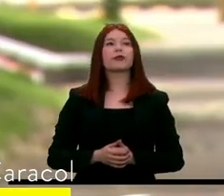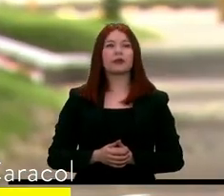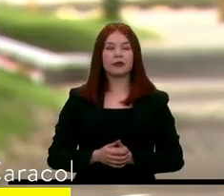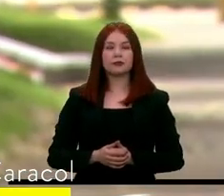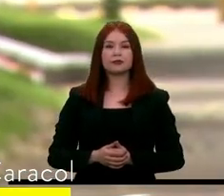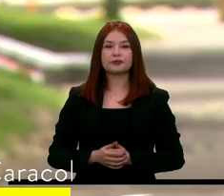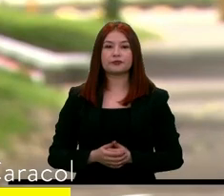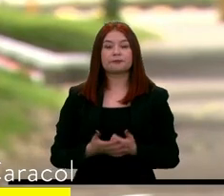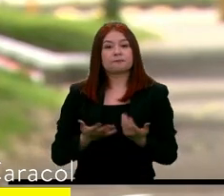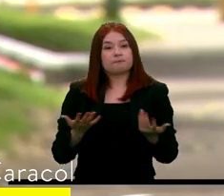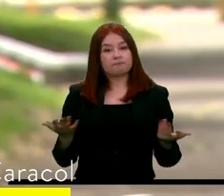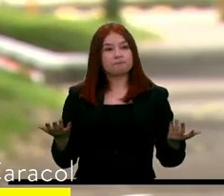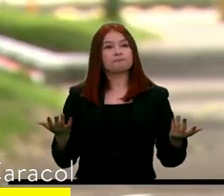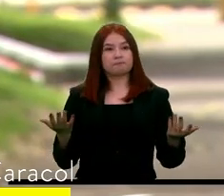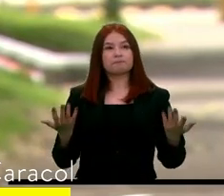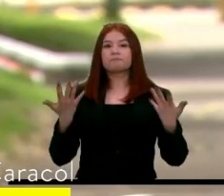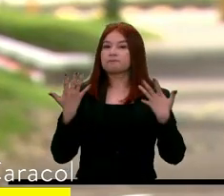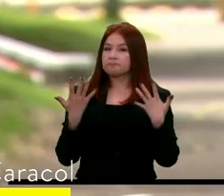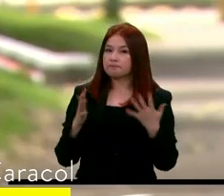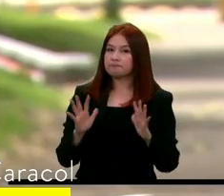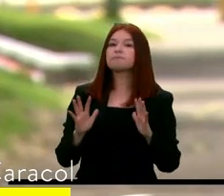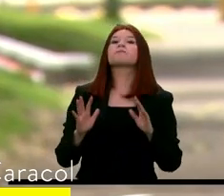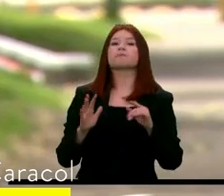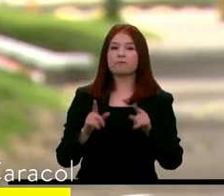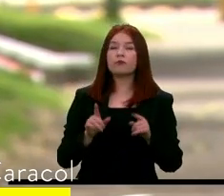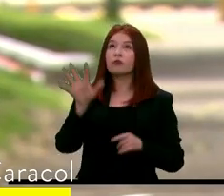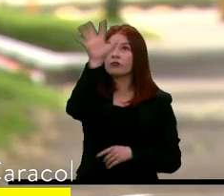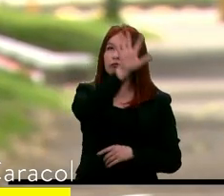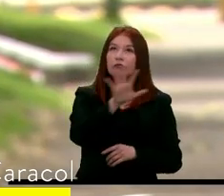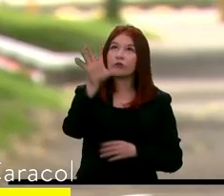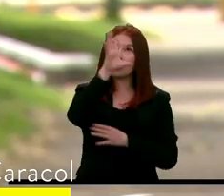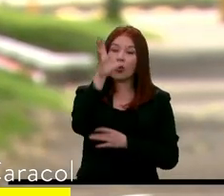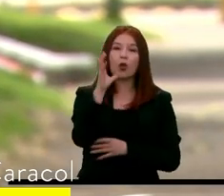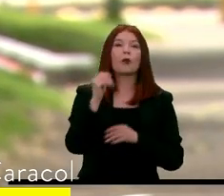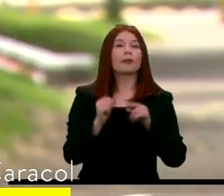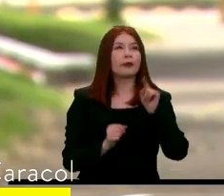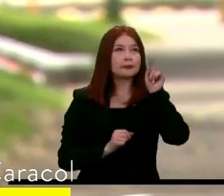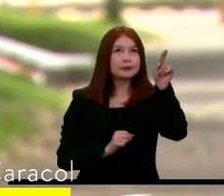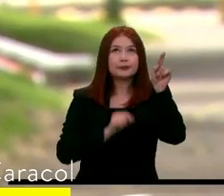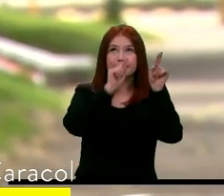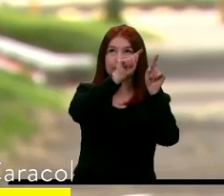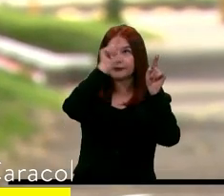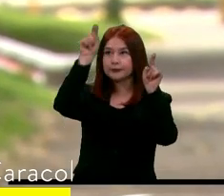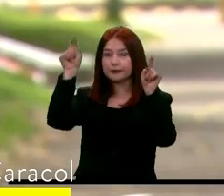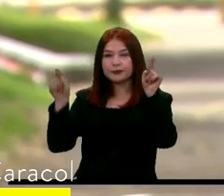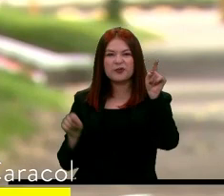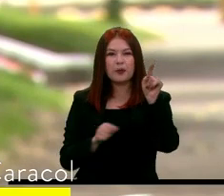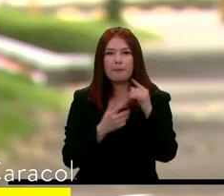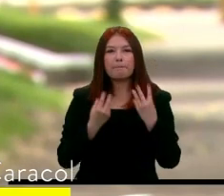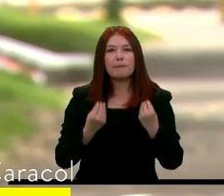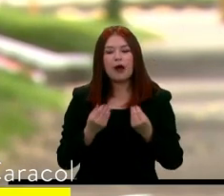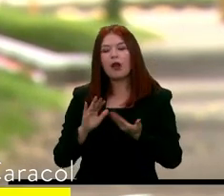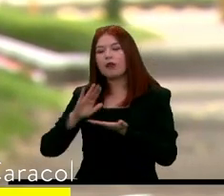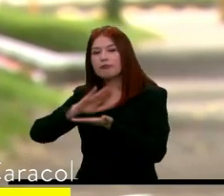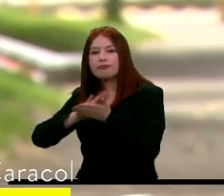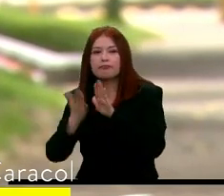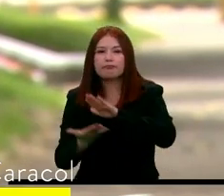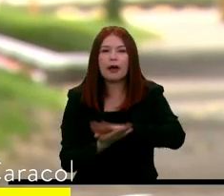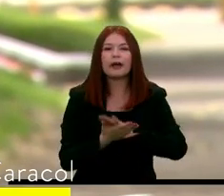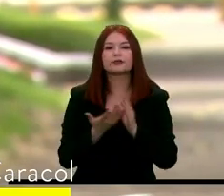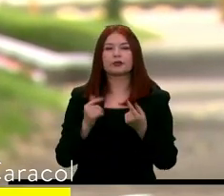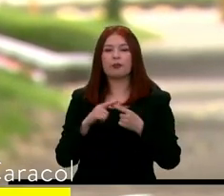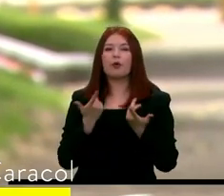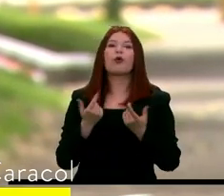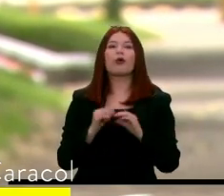Estos procesos y estas visitas que se harán a varias regiones del país en medio de la construcción de la paz total, hablamos de regiones como